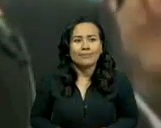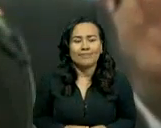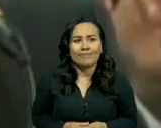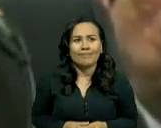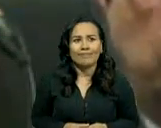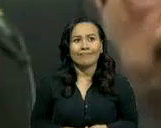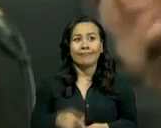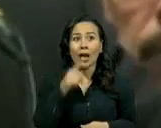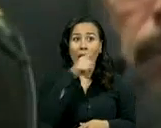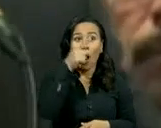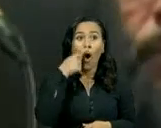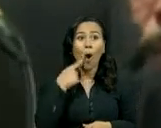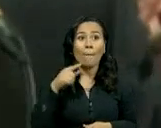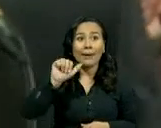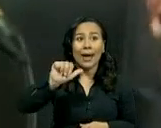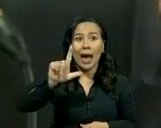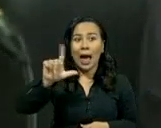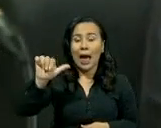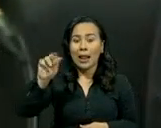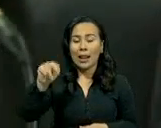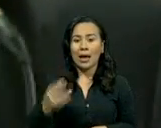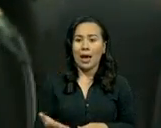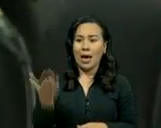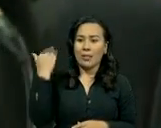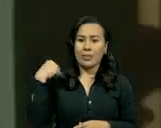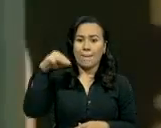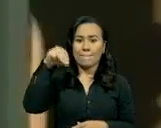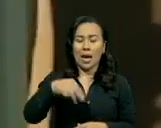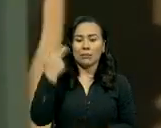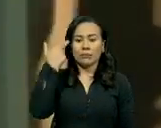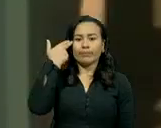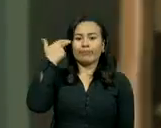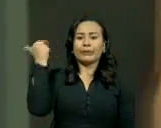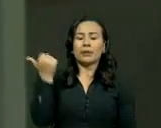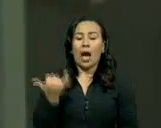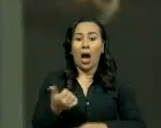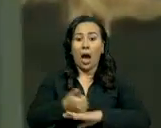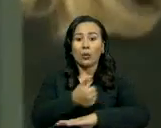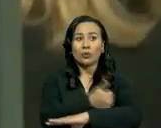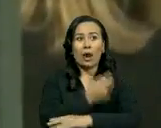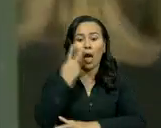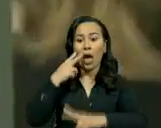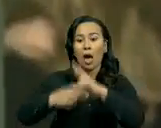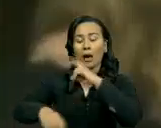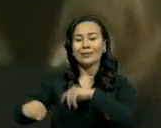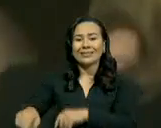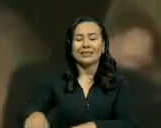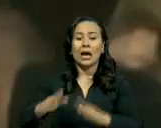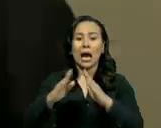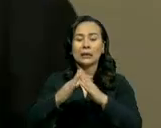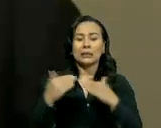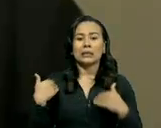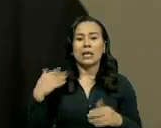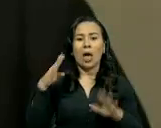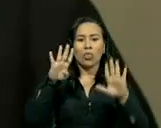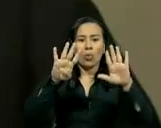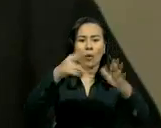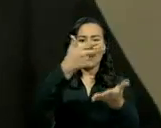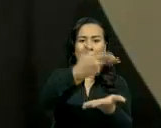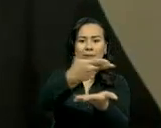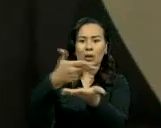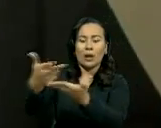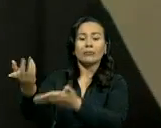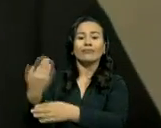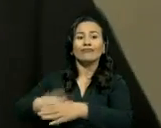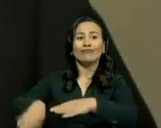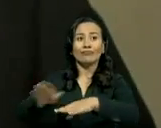Alan García se suicidó el pasado martes. Las autoridades encontraron en su vivienda 9 armas. Sobre el